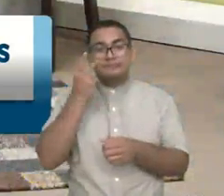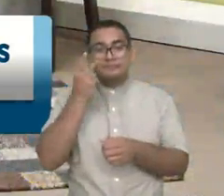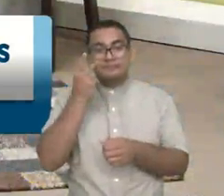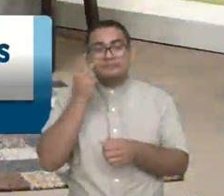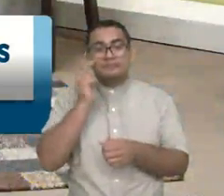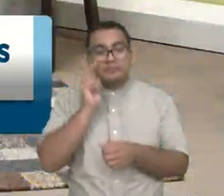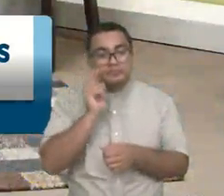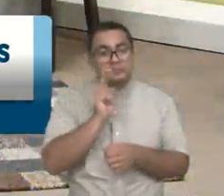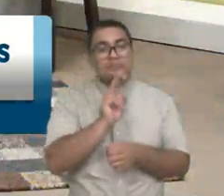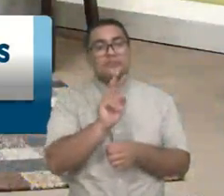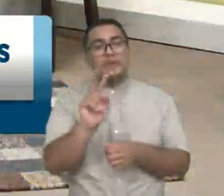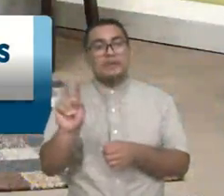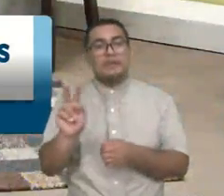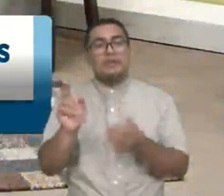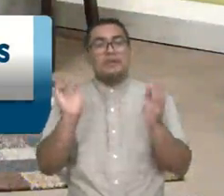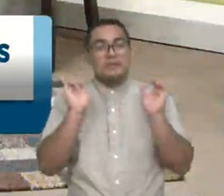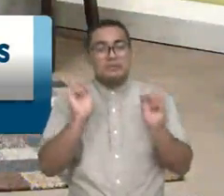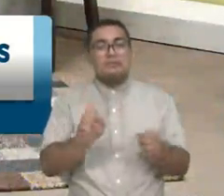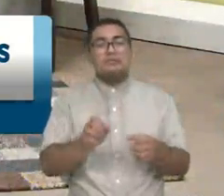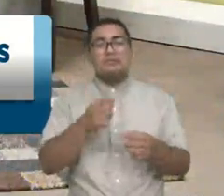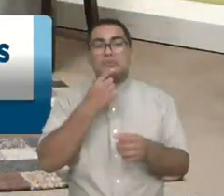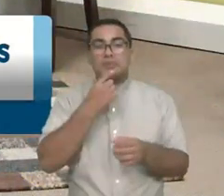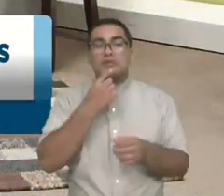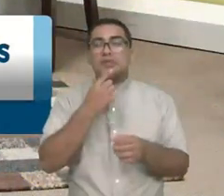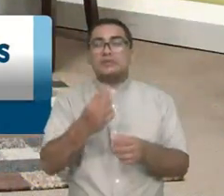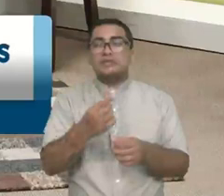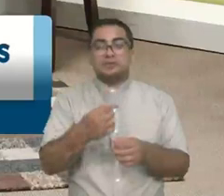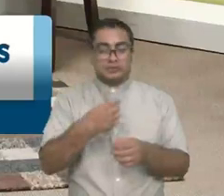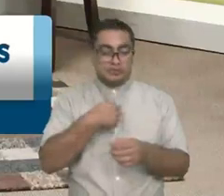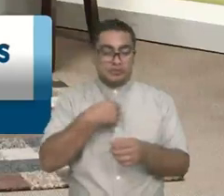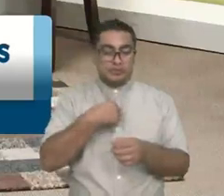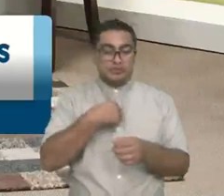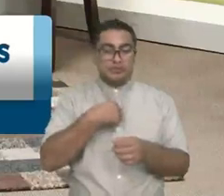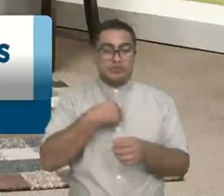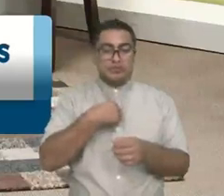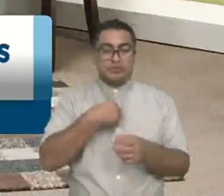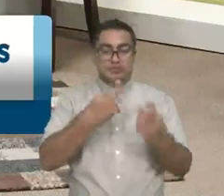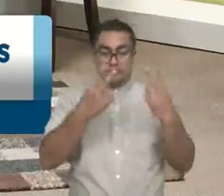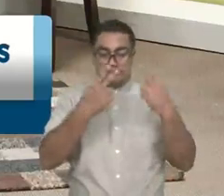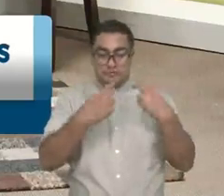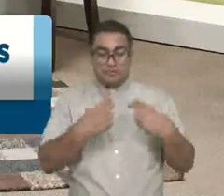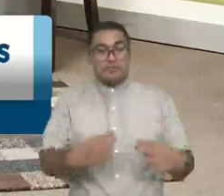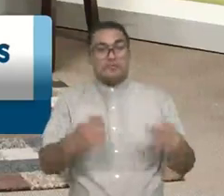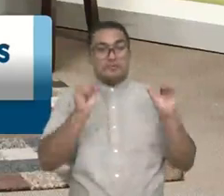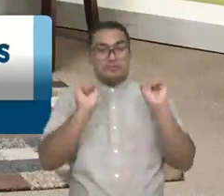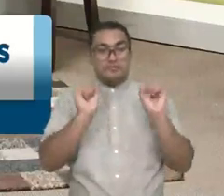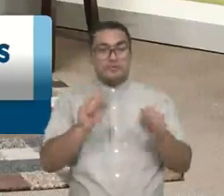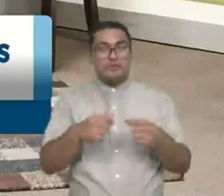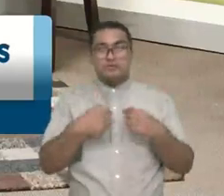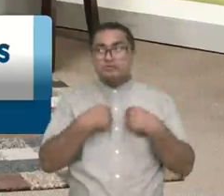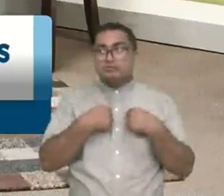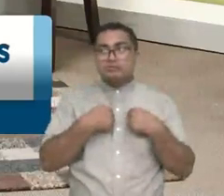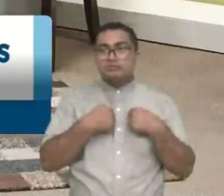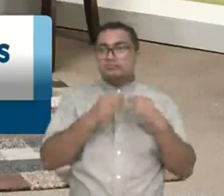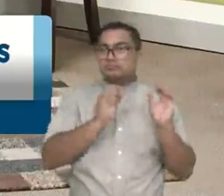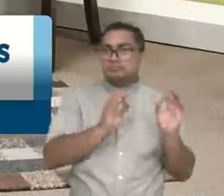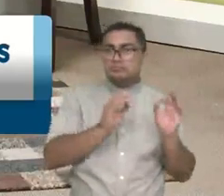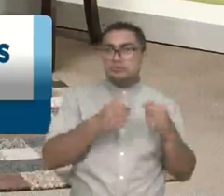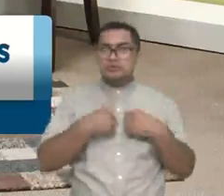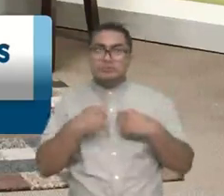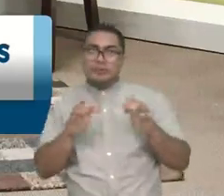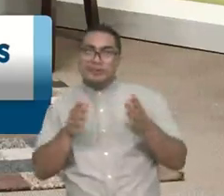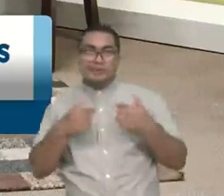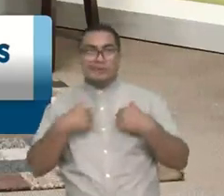podemos nosotros ir clasificando. Y yo misma me estoy haciendo el análisis. ¿Ves? Entonces, si yo estoy actuando de esta manera, no